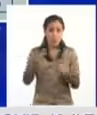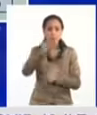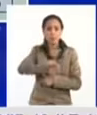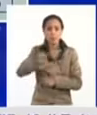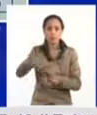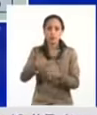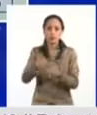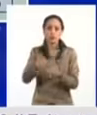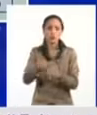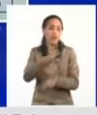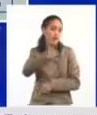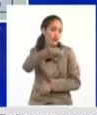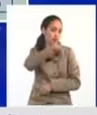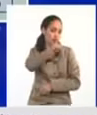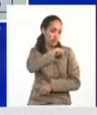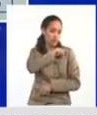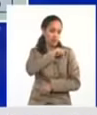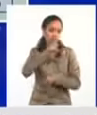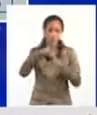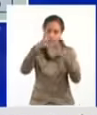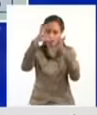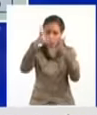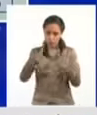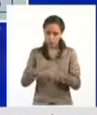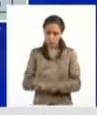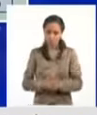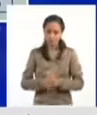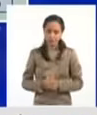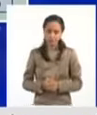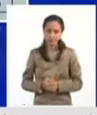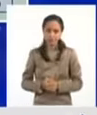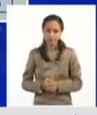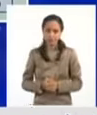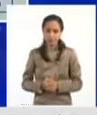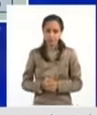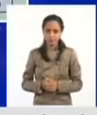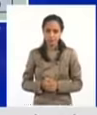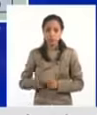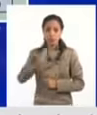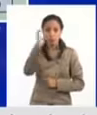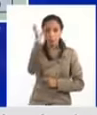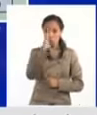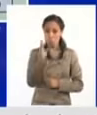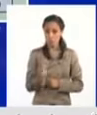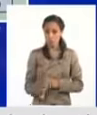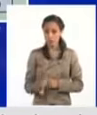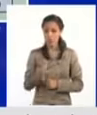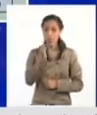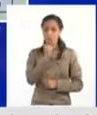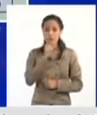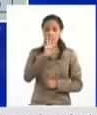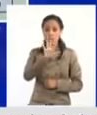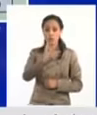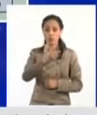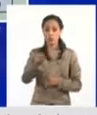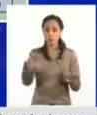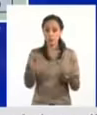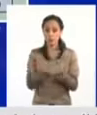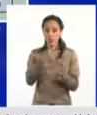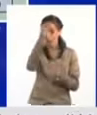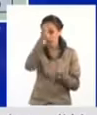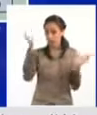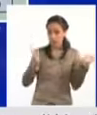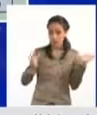día de ayer y en el acumulado. En el día, Brasil con más de 53.000, la India con más